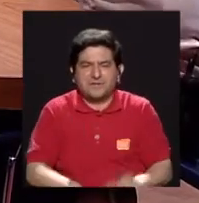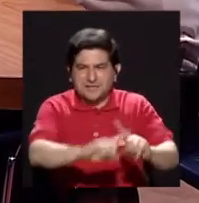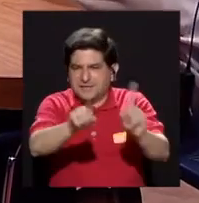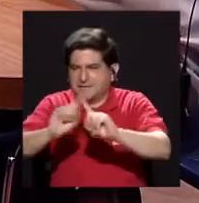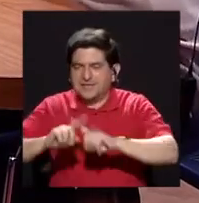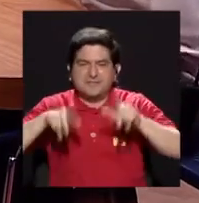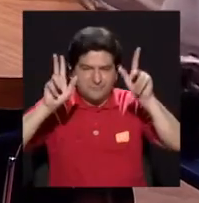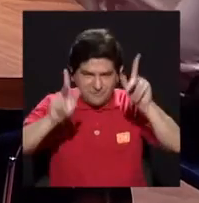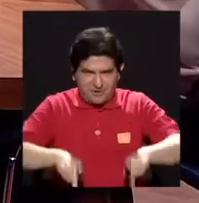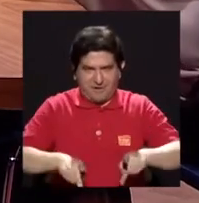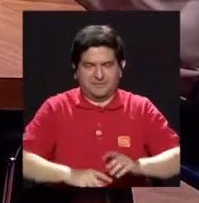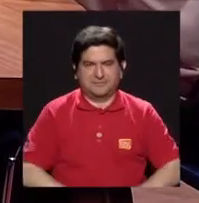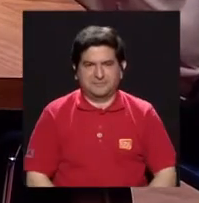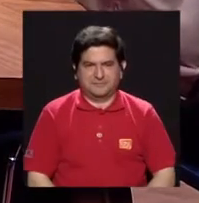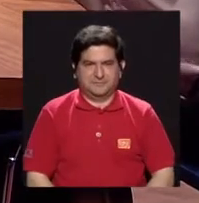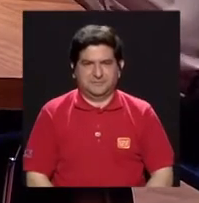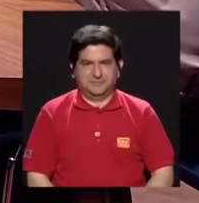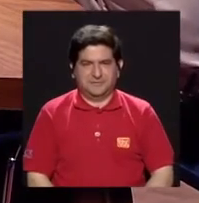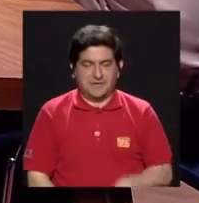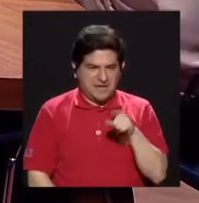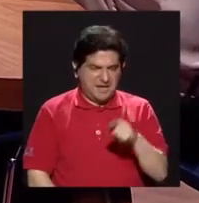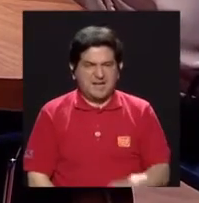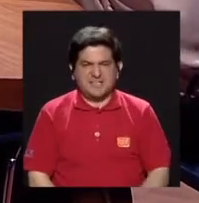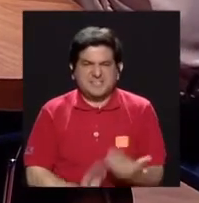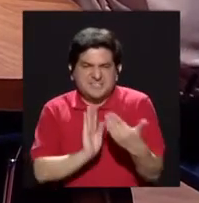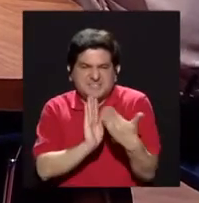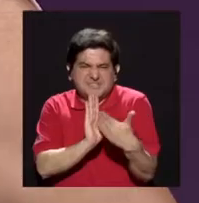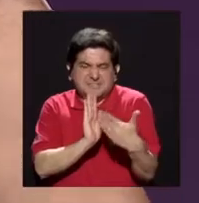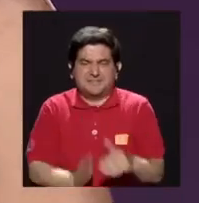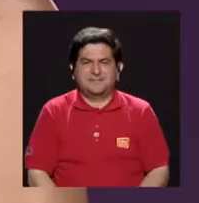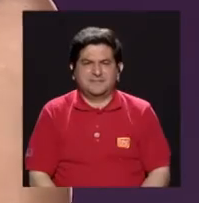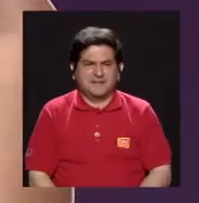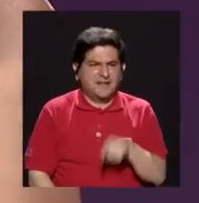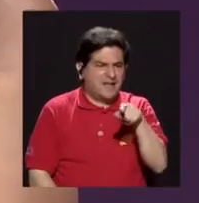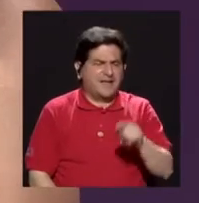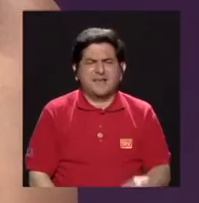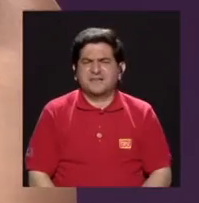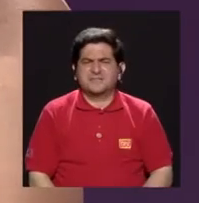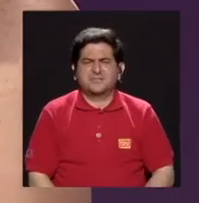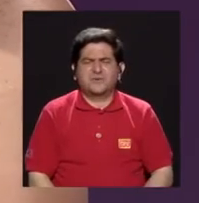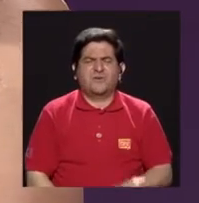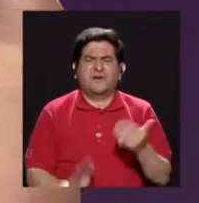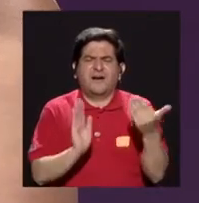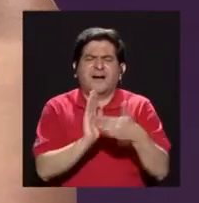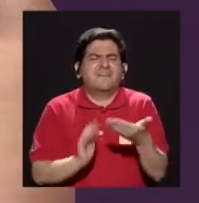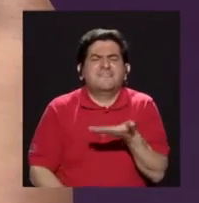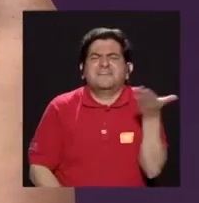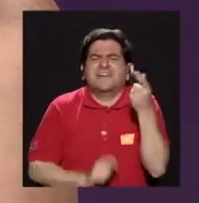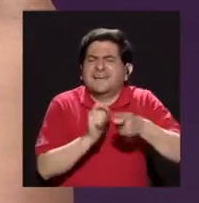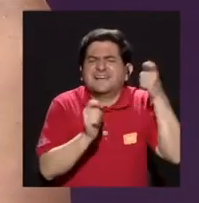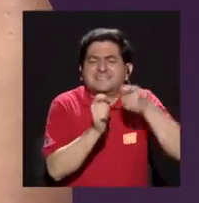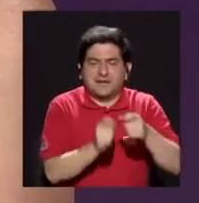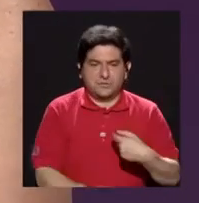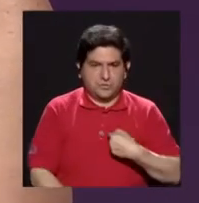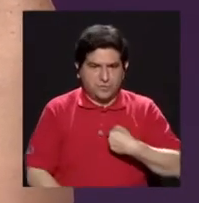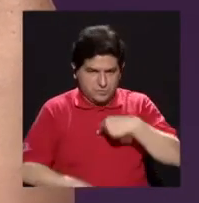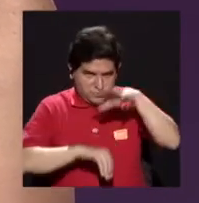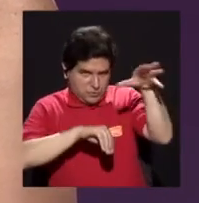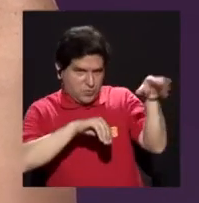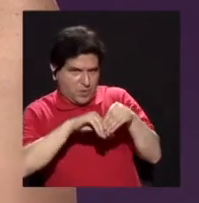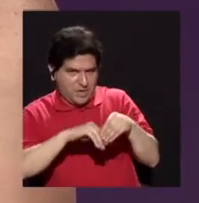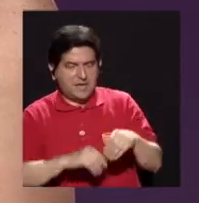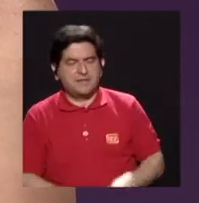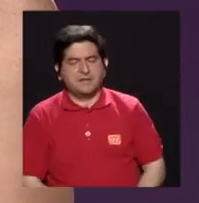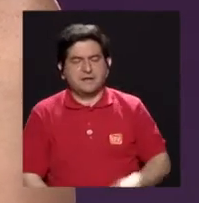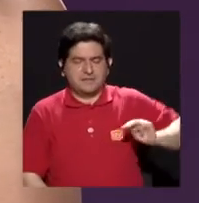gente, ¿verdad?, que le molesta. ¿Qué es lo que toca eso? Yo quiero decir también algo en relación con